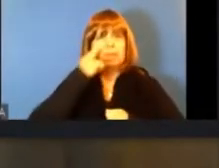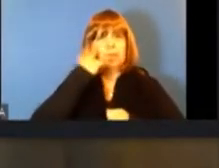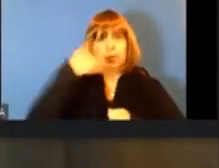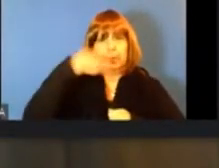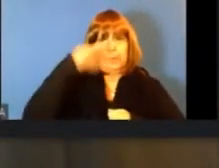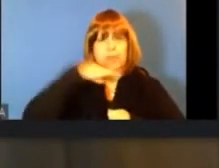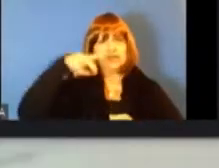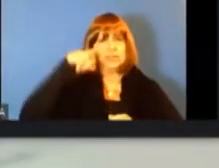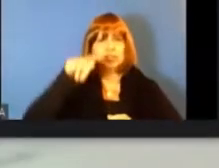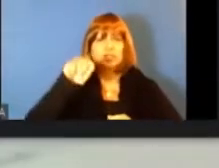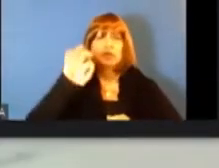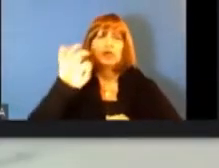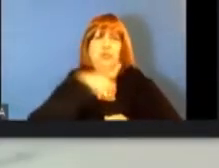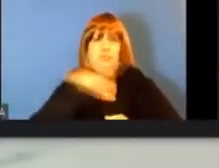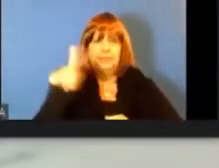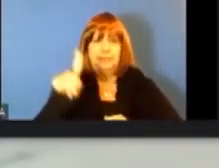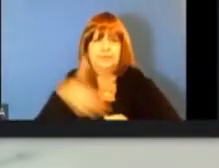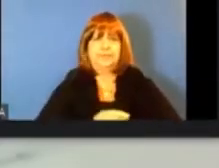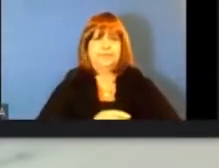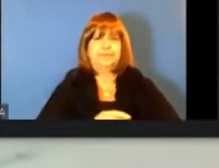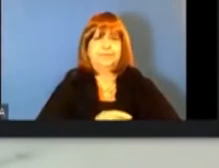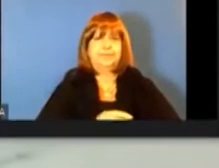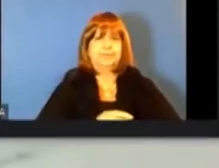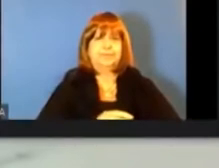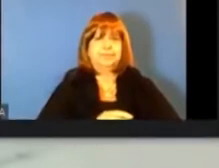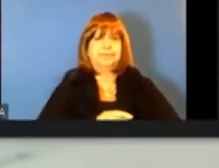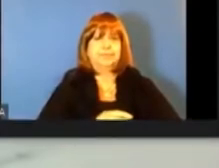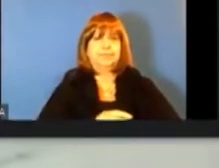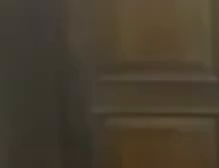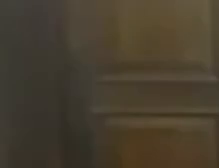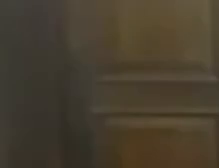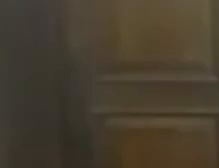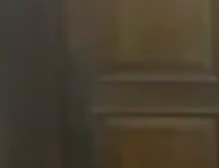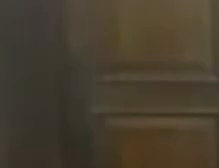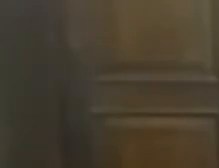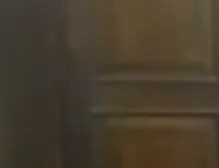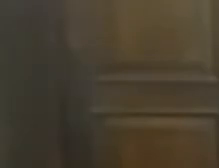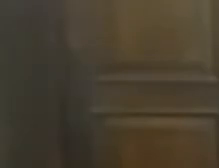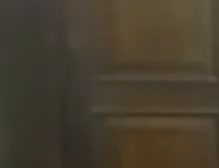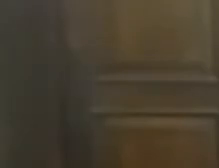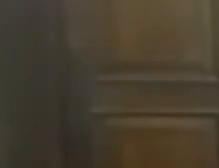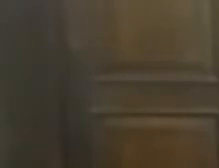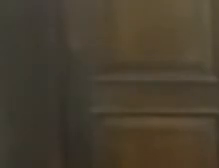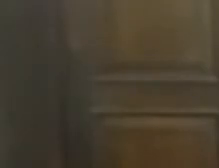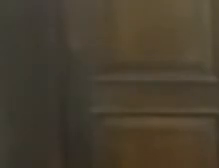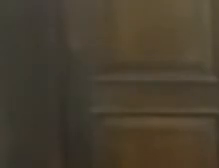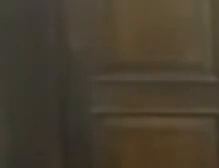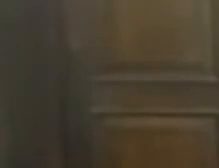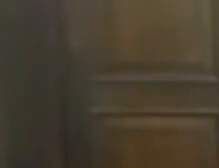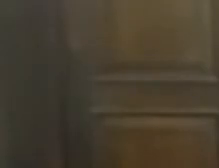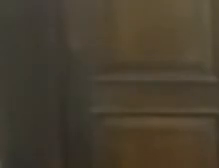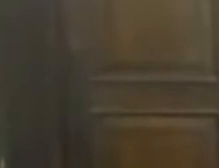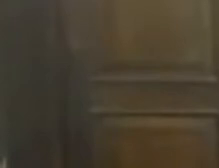la argumentación por parte del Frente de Izquierda para decirle que no a esta iniciativa. En el caso del Frente de Todos, a pesar de que